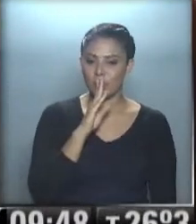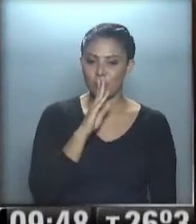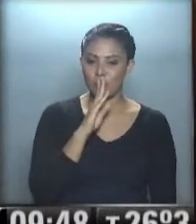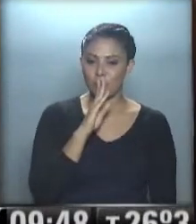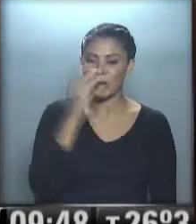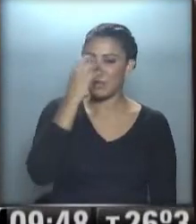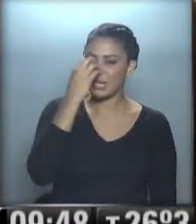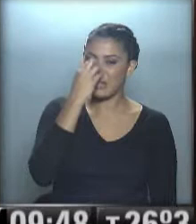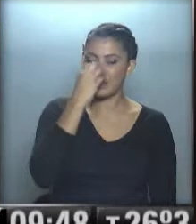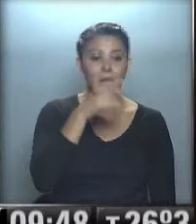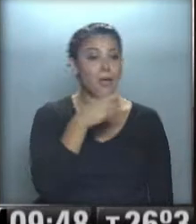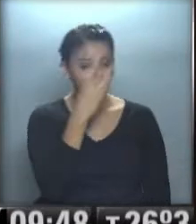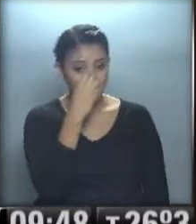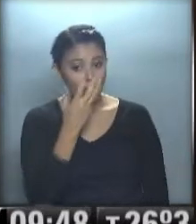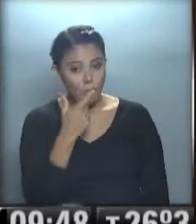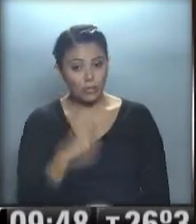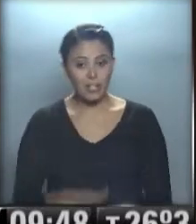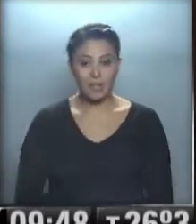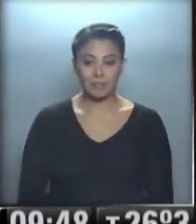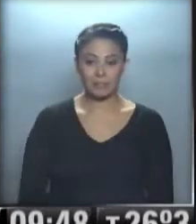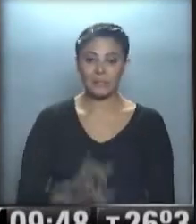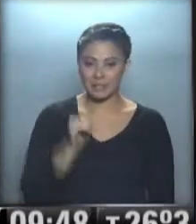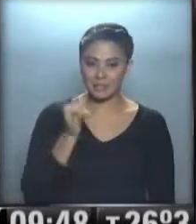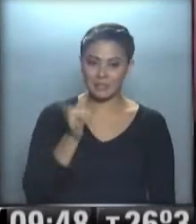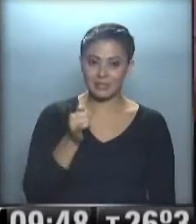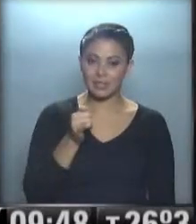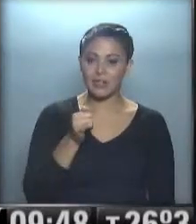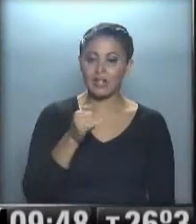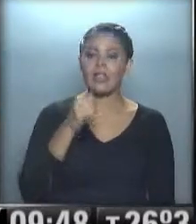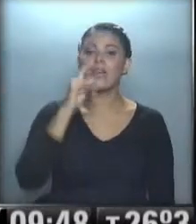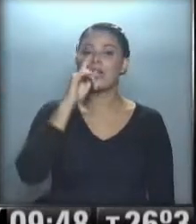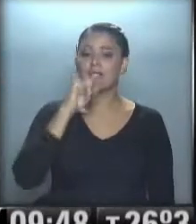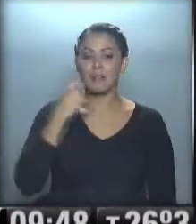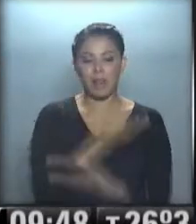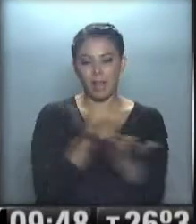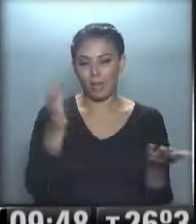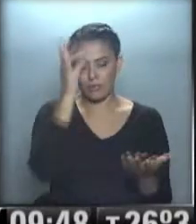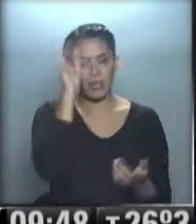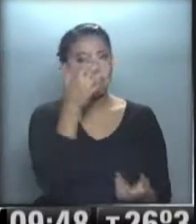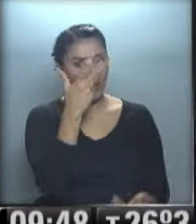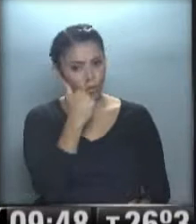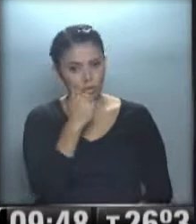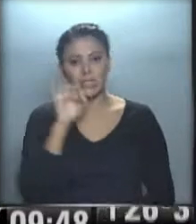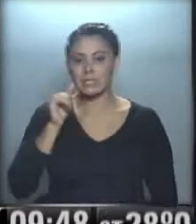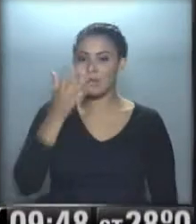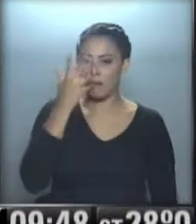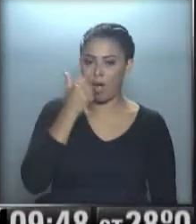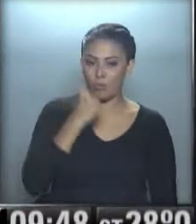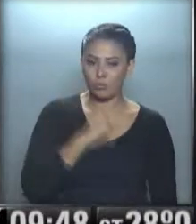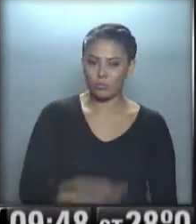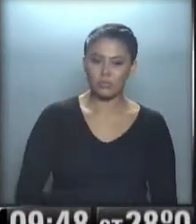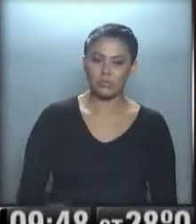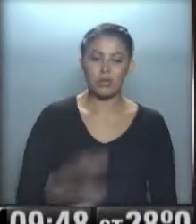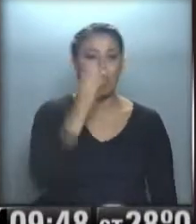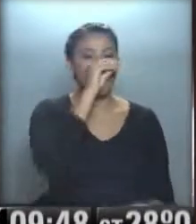El payaso. ¿El payaso te gustó? Sí, una banda obra. ¿Y te gustó la obra? Sí, me gustó. ¿Y